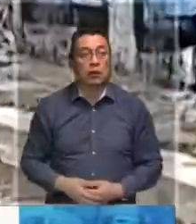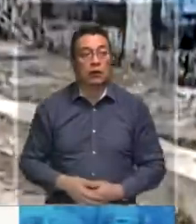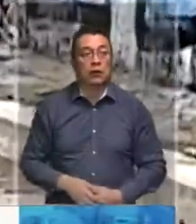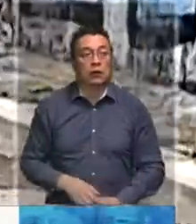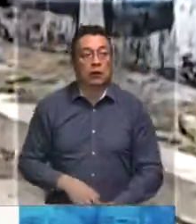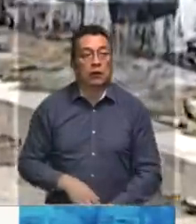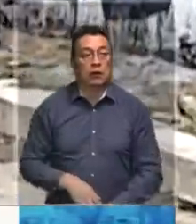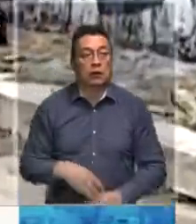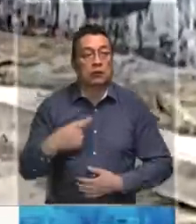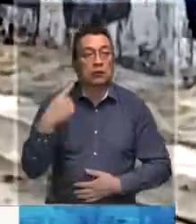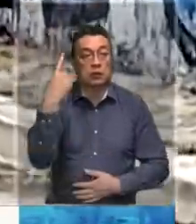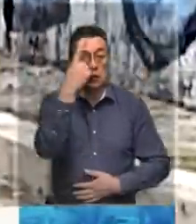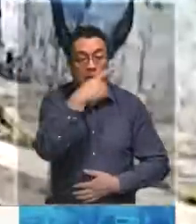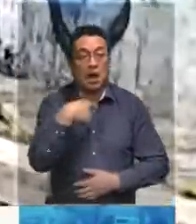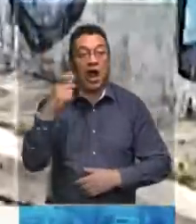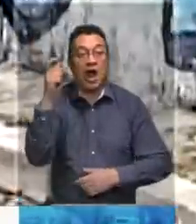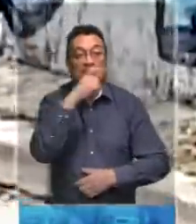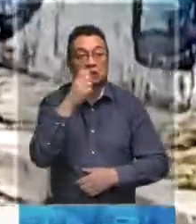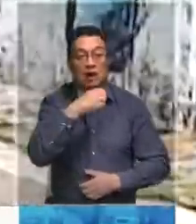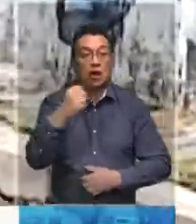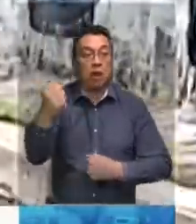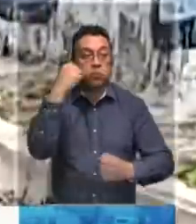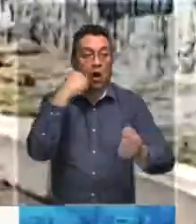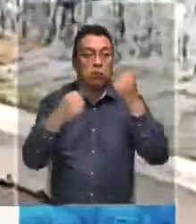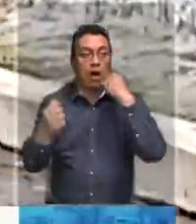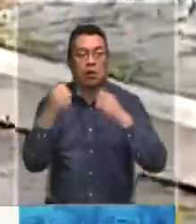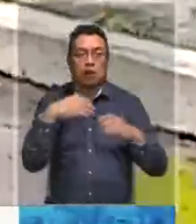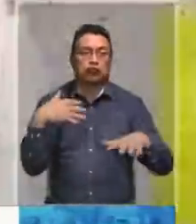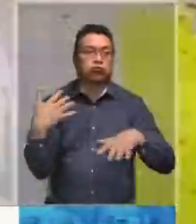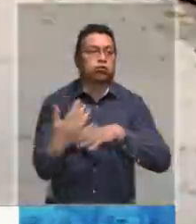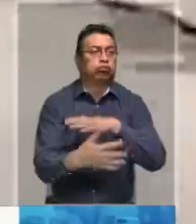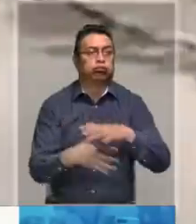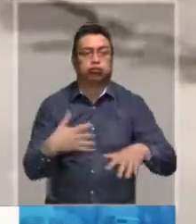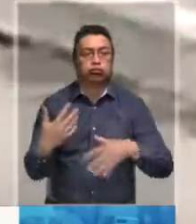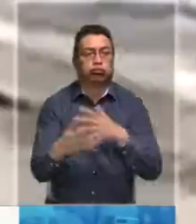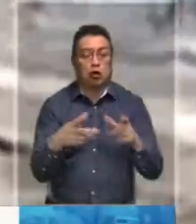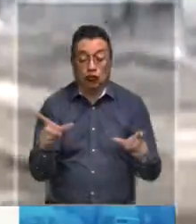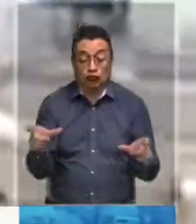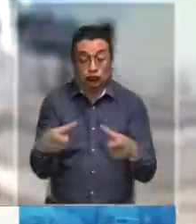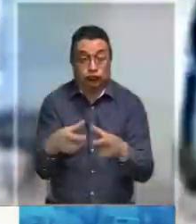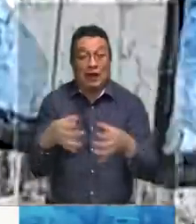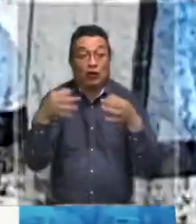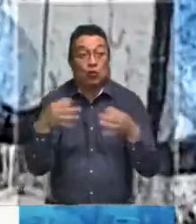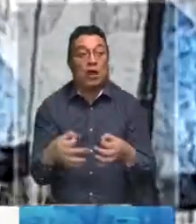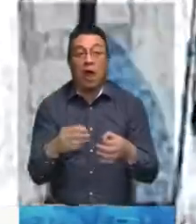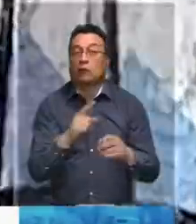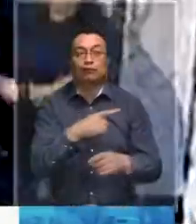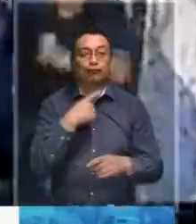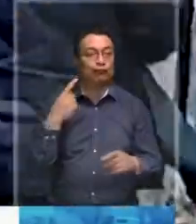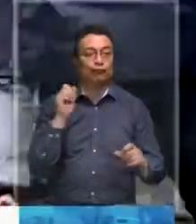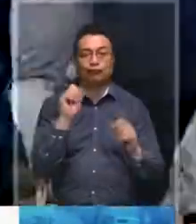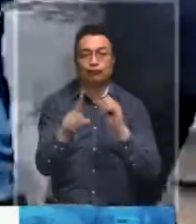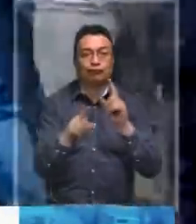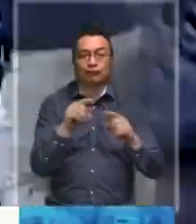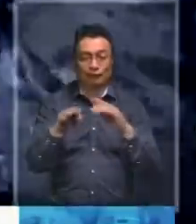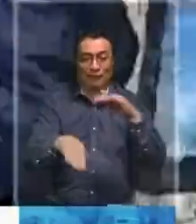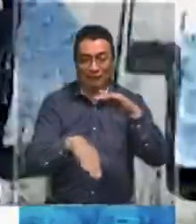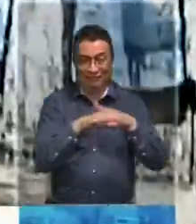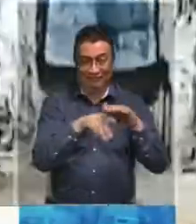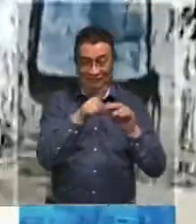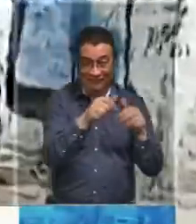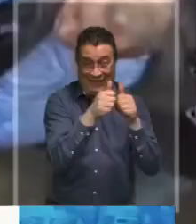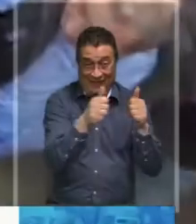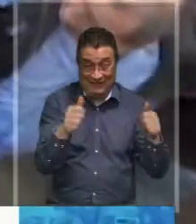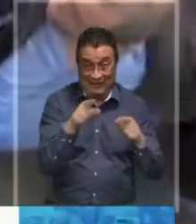La cara de Berni ensangrentada, embarrada. El círculo de seguridad no fue suficiente. La máxima autoridad de esta materia